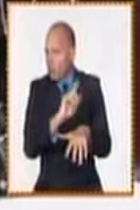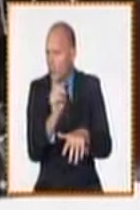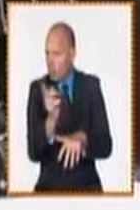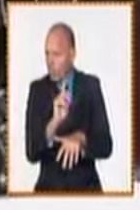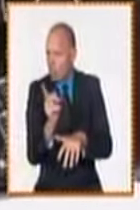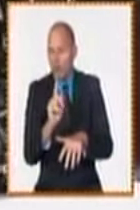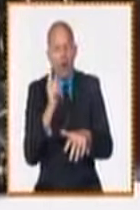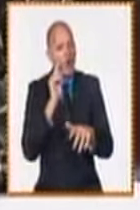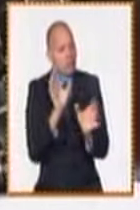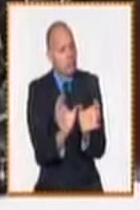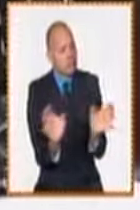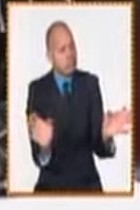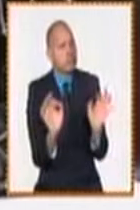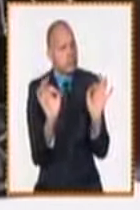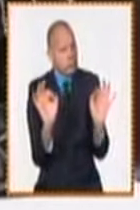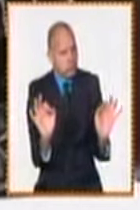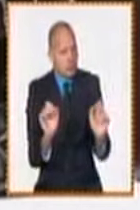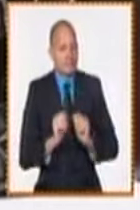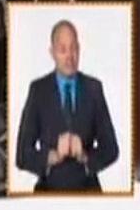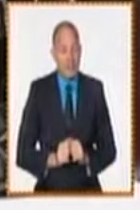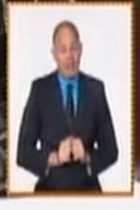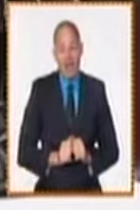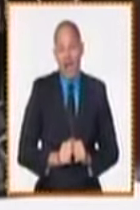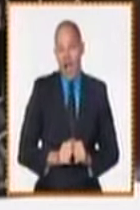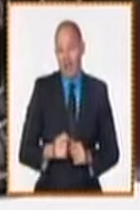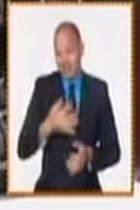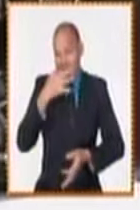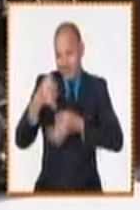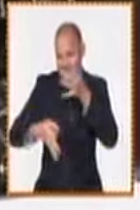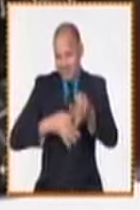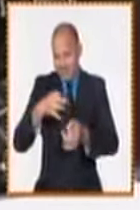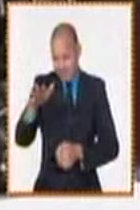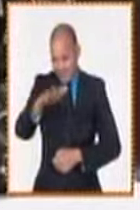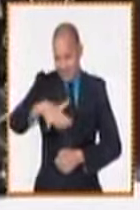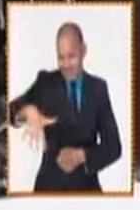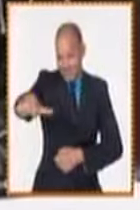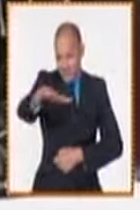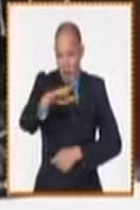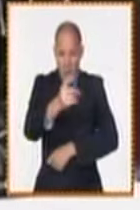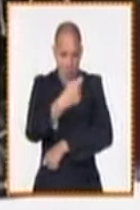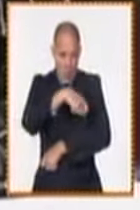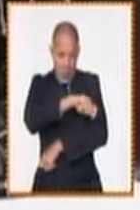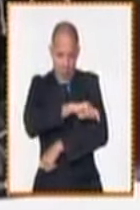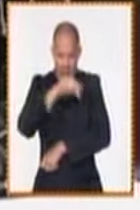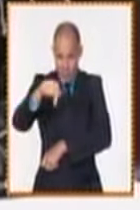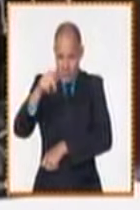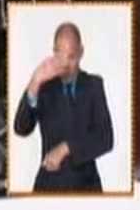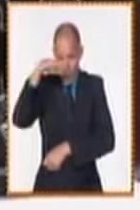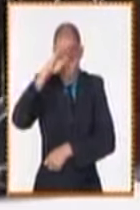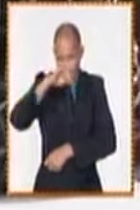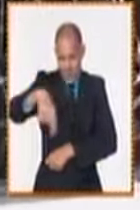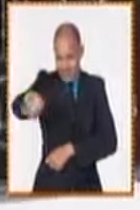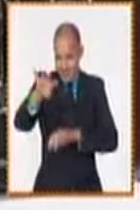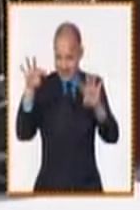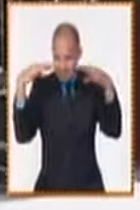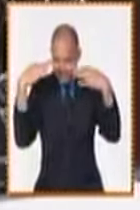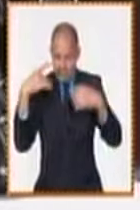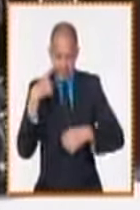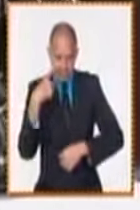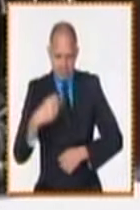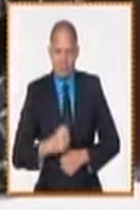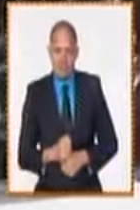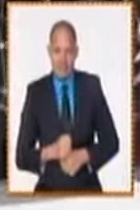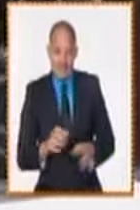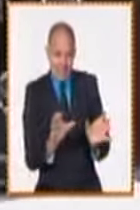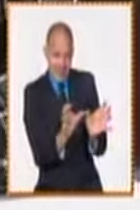Cuba y más allá cómo esta generación de bayameses, en unas 40 horas